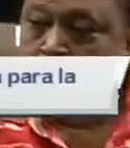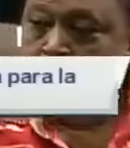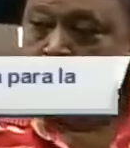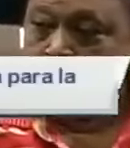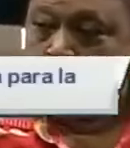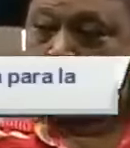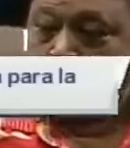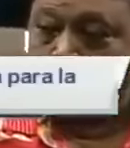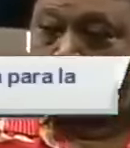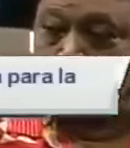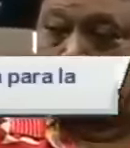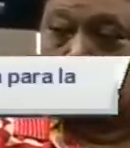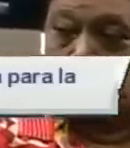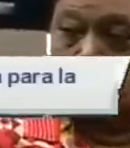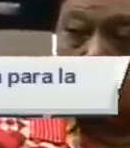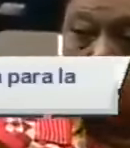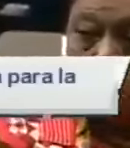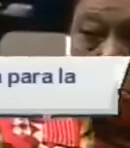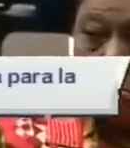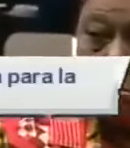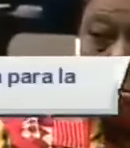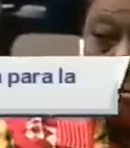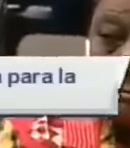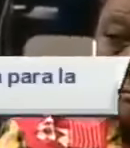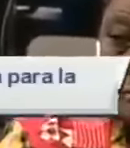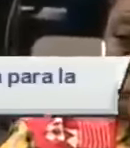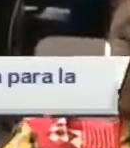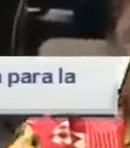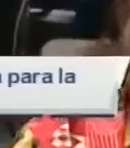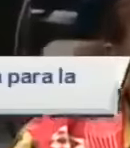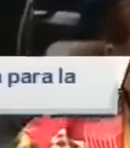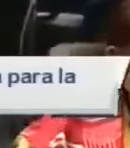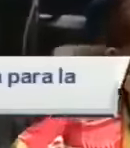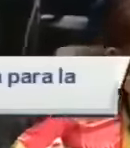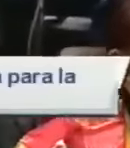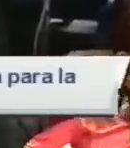magistral del presidente Nicolás Maduro, que yo tomé